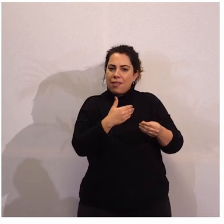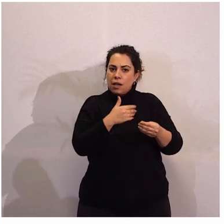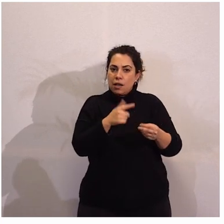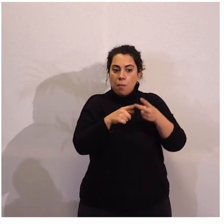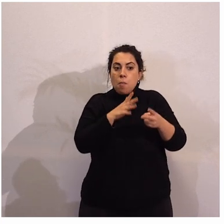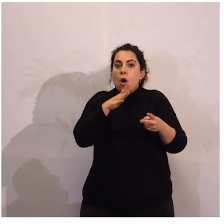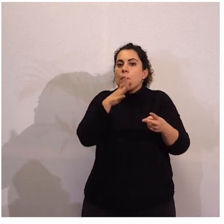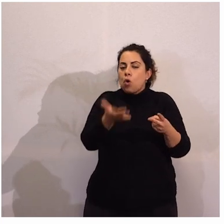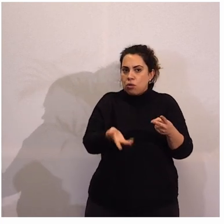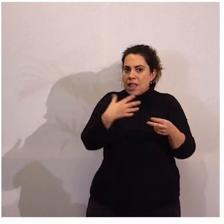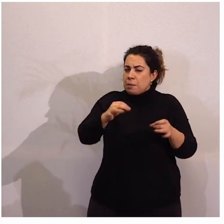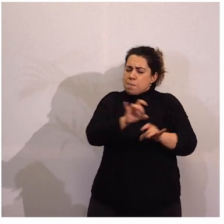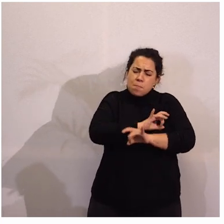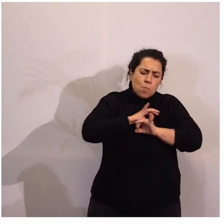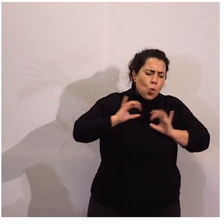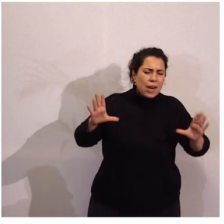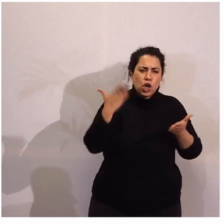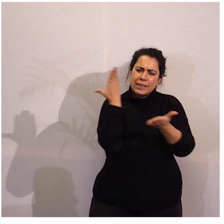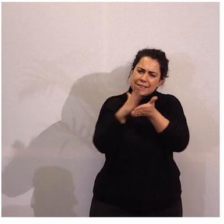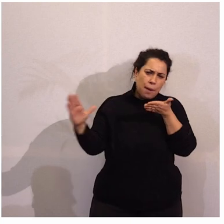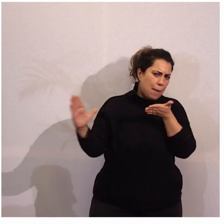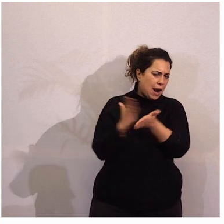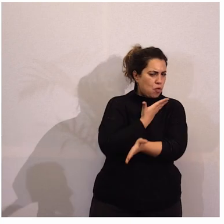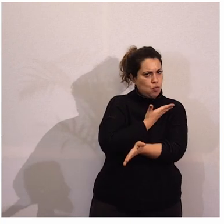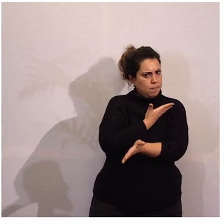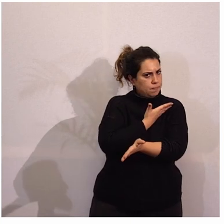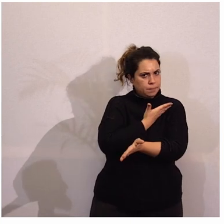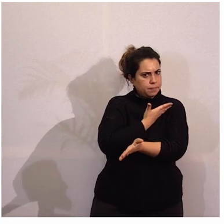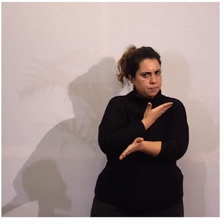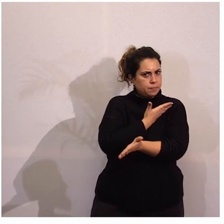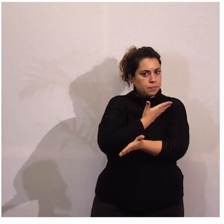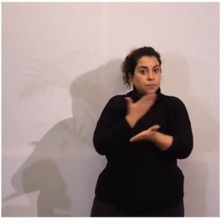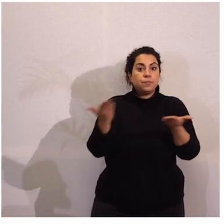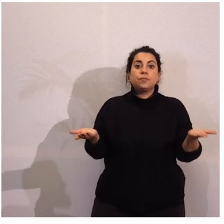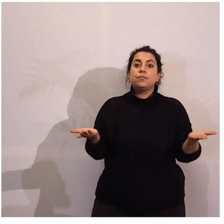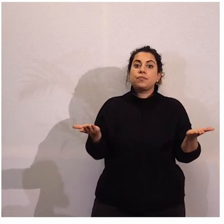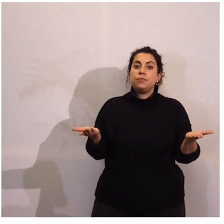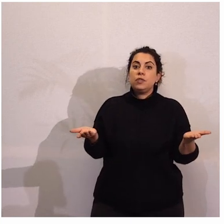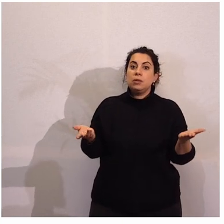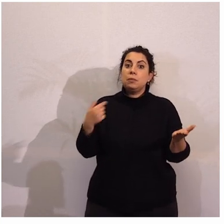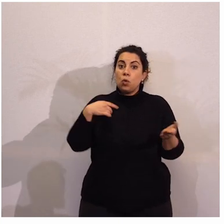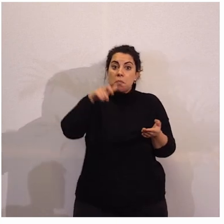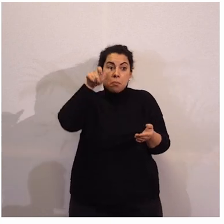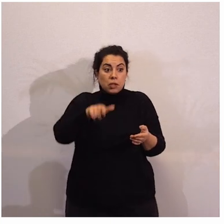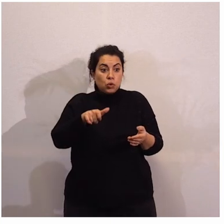Lo tienen que tener muy claro y separado. Y ahí una persona que va,